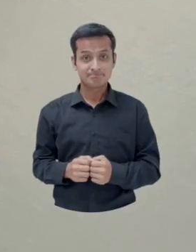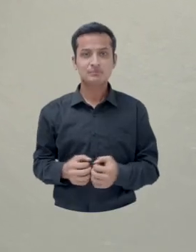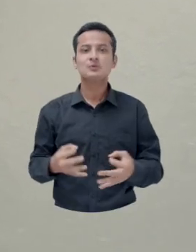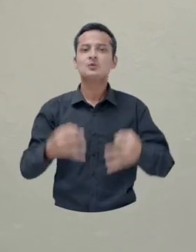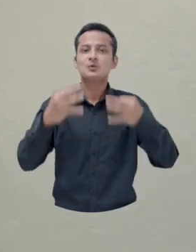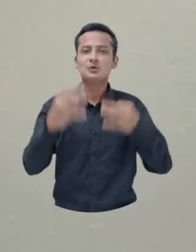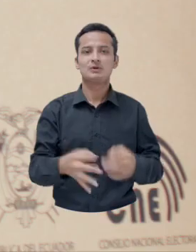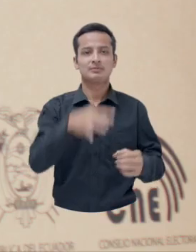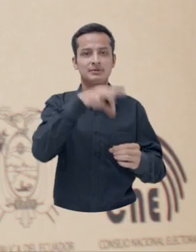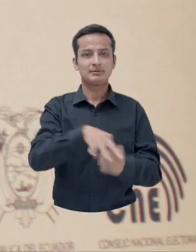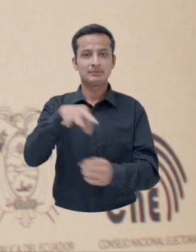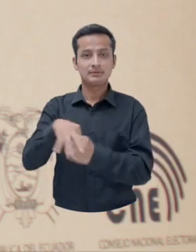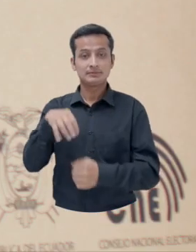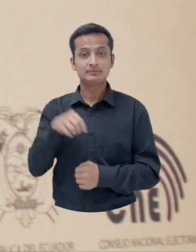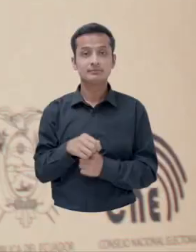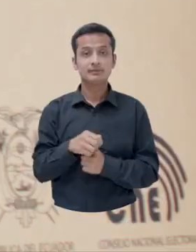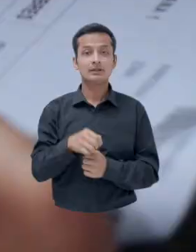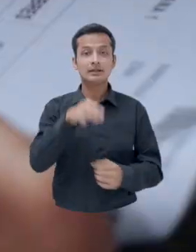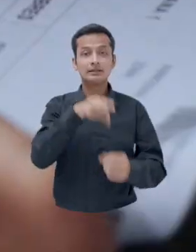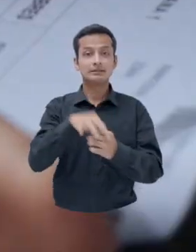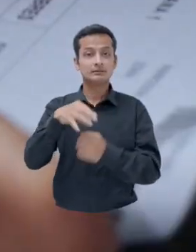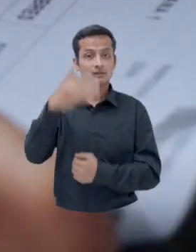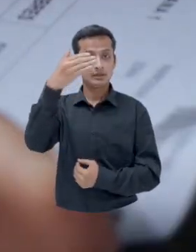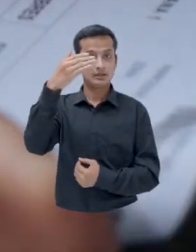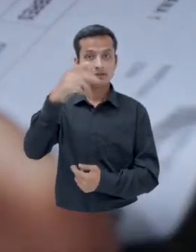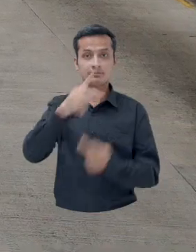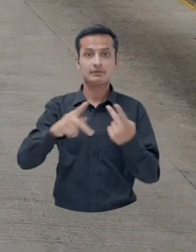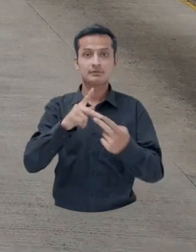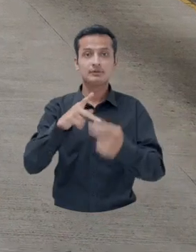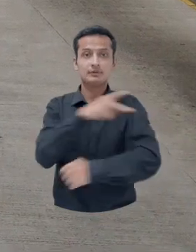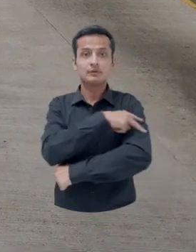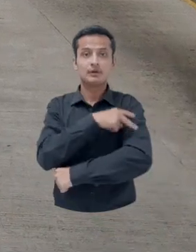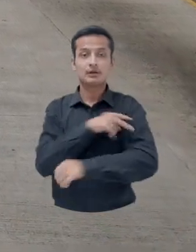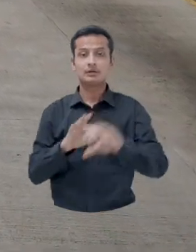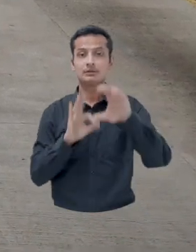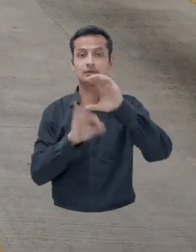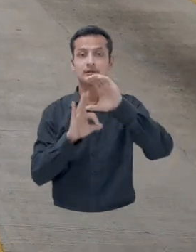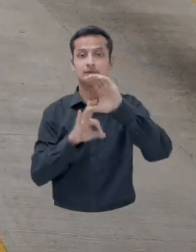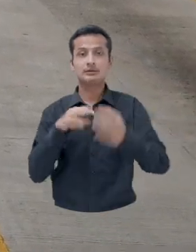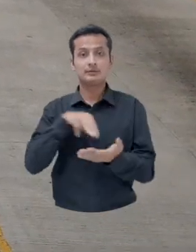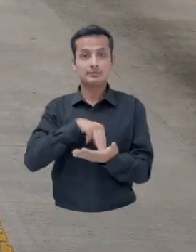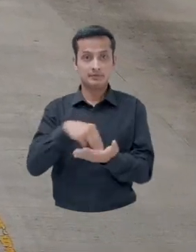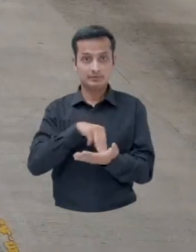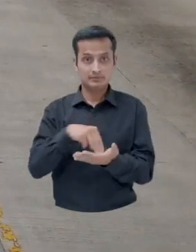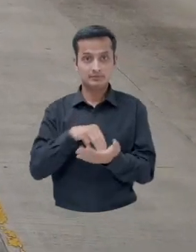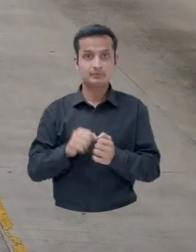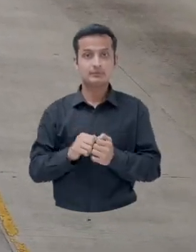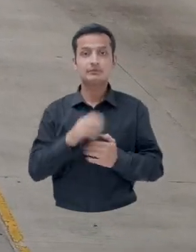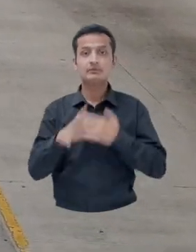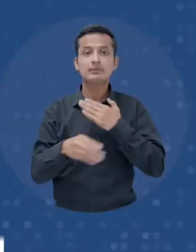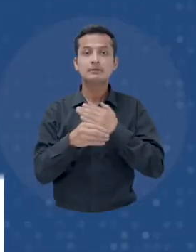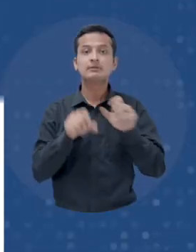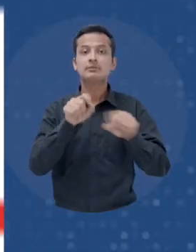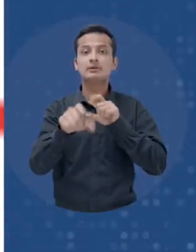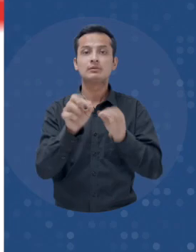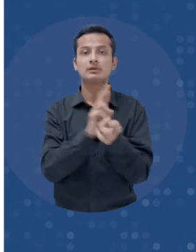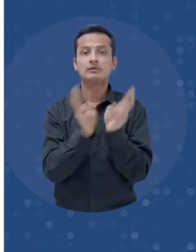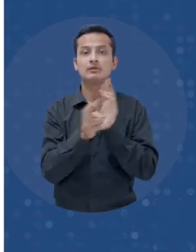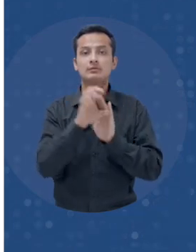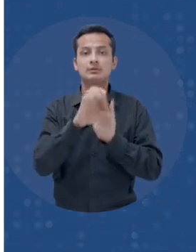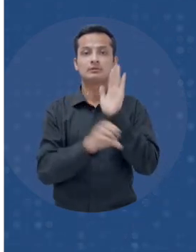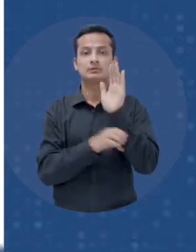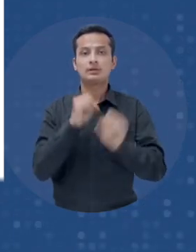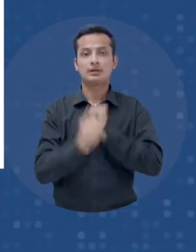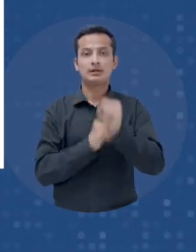ejercer así el derecho al voto en las elecciones seccionales, Consejo de Participación Ciudadana y Control Social y